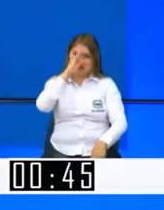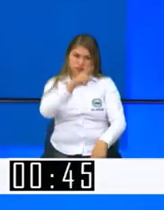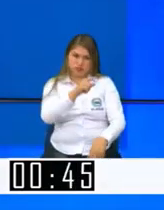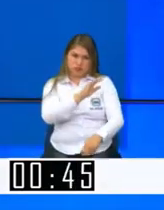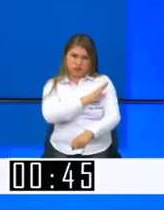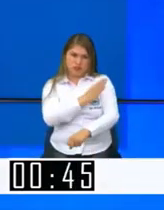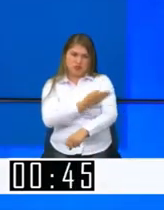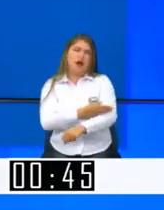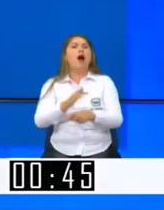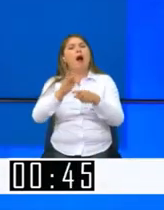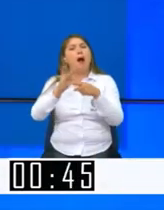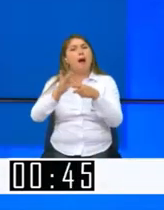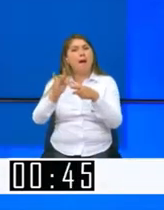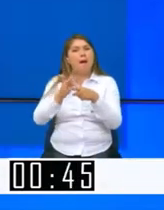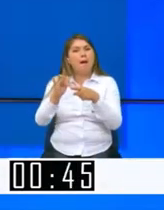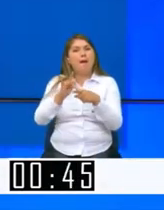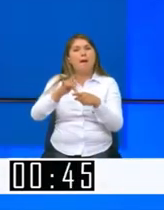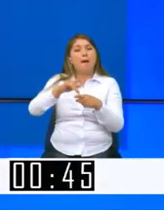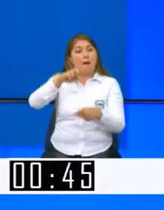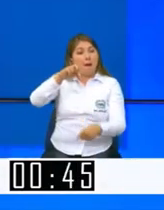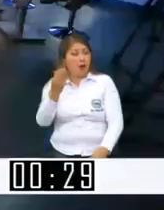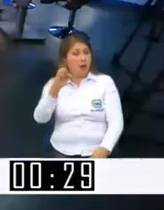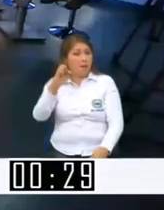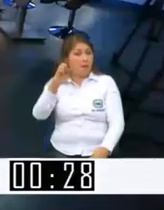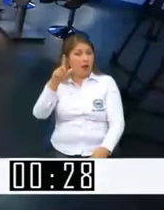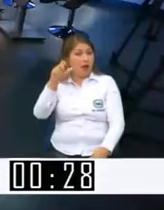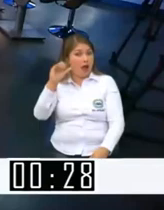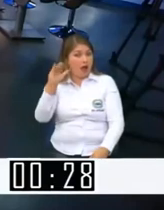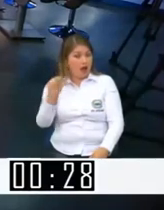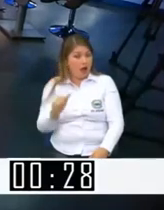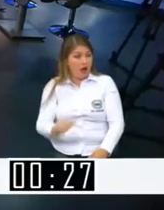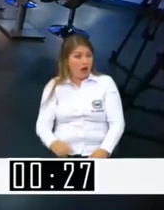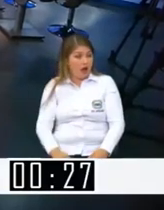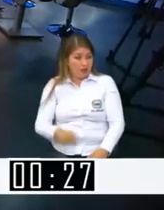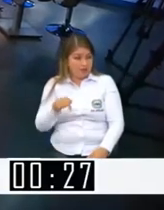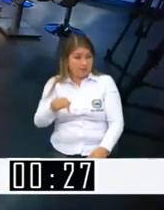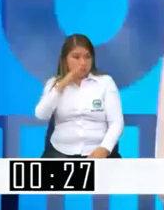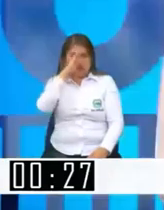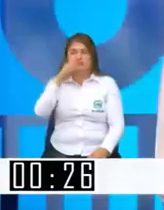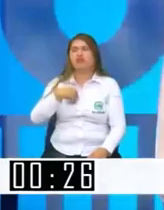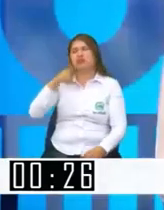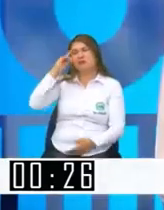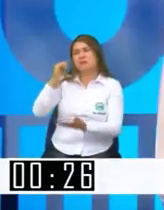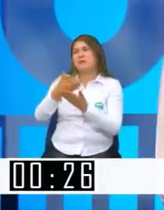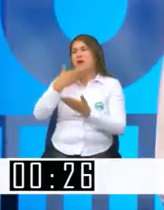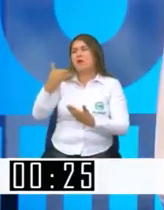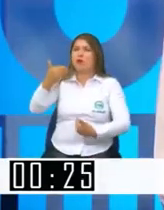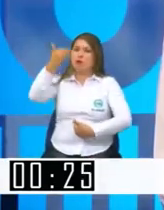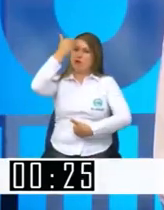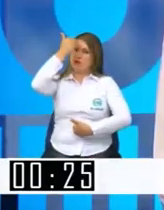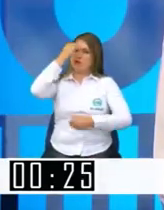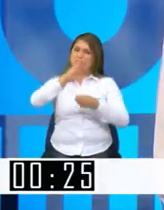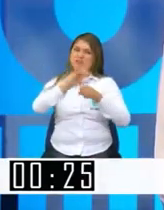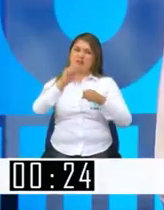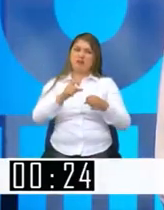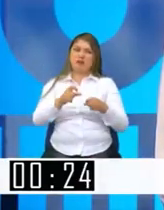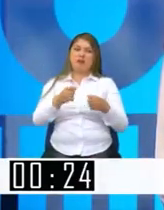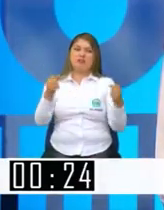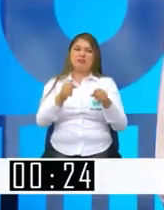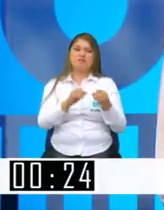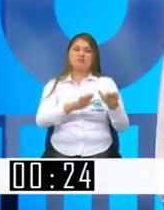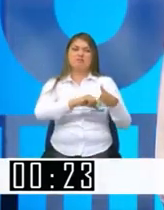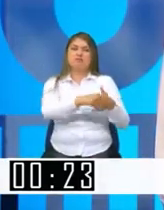¿Estaría dispuesto a aplicar el pico y placa en San Gil? Yo creo más en la conciencia ciudadana que en la represión del